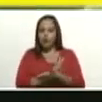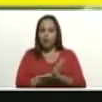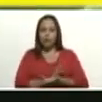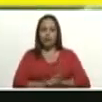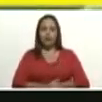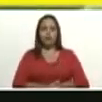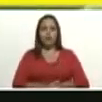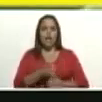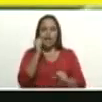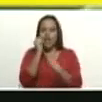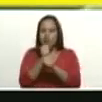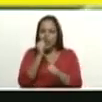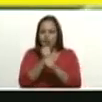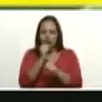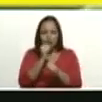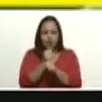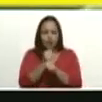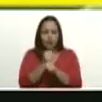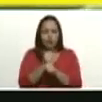del trabajo